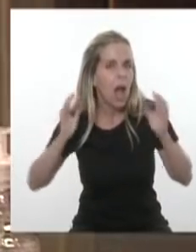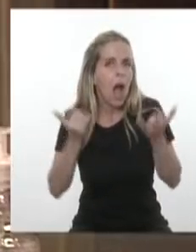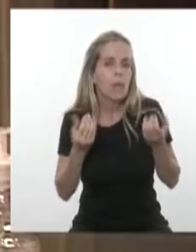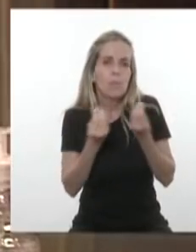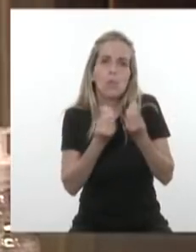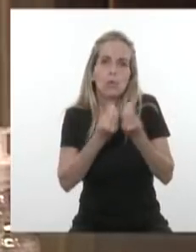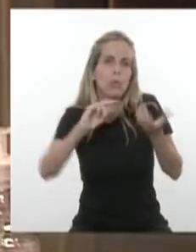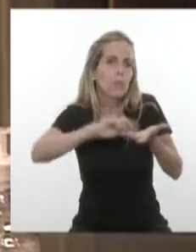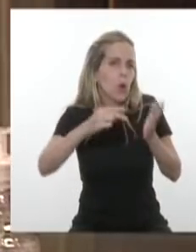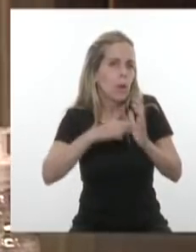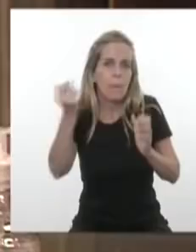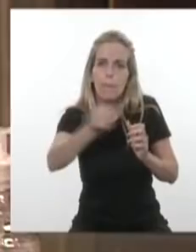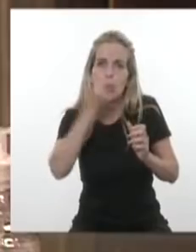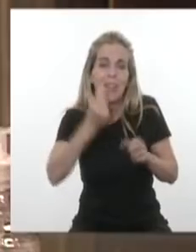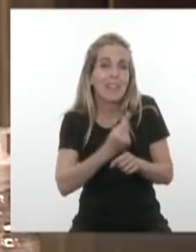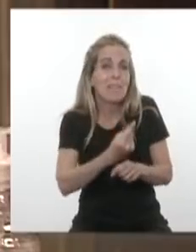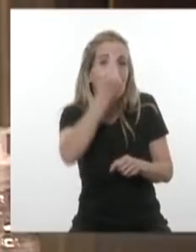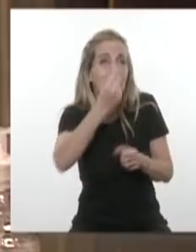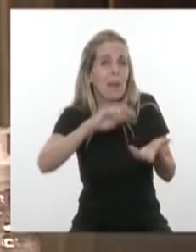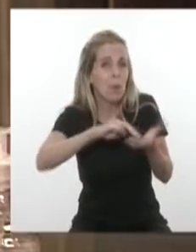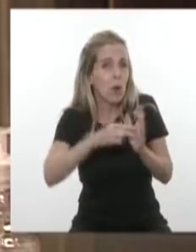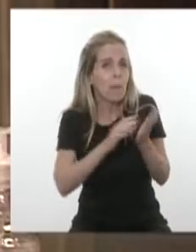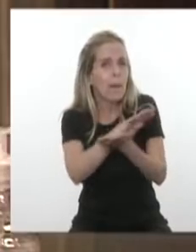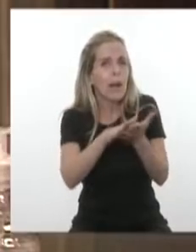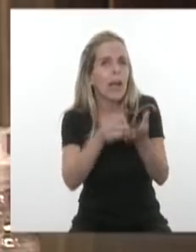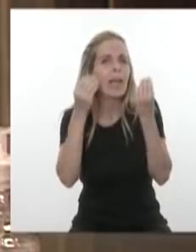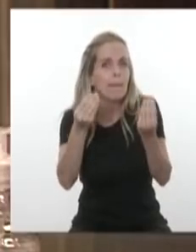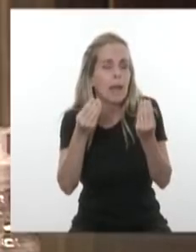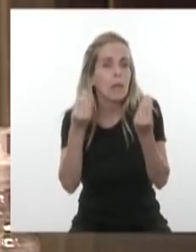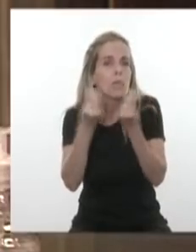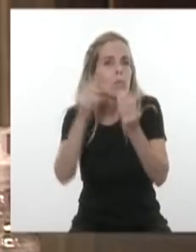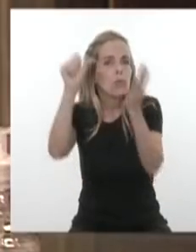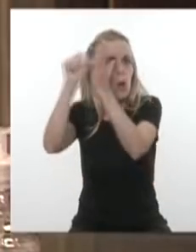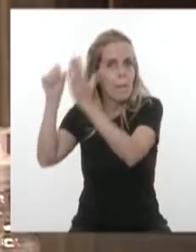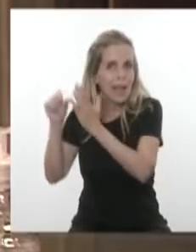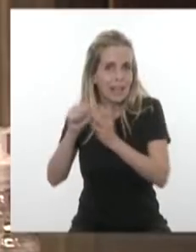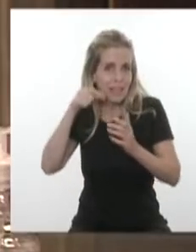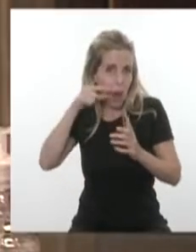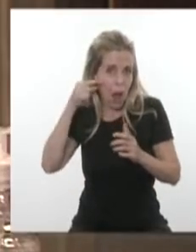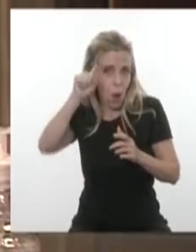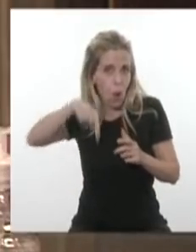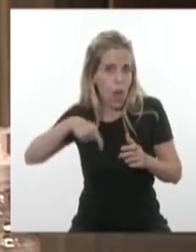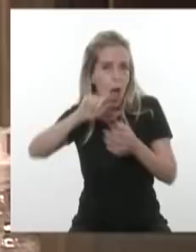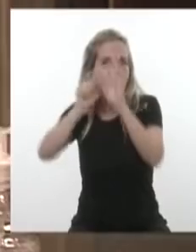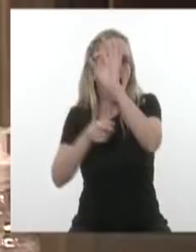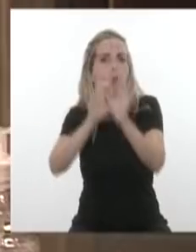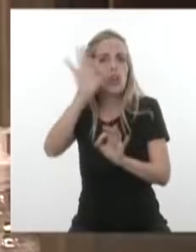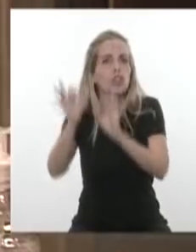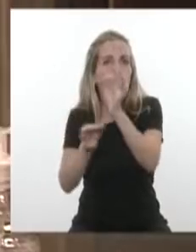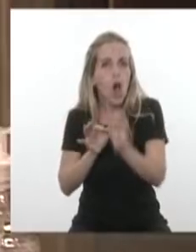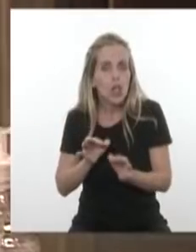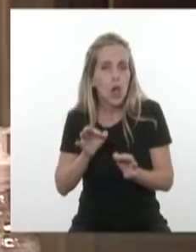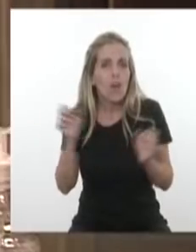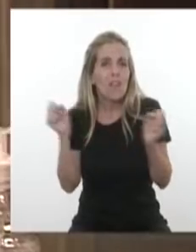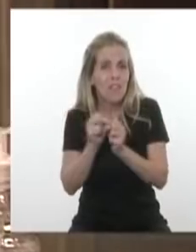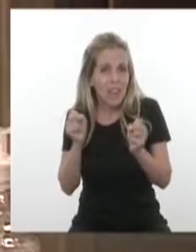importantes el primero es que en muchos países con la llegada del otoño o incluso antes se inició una